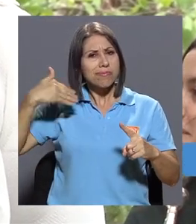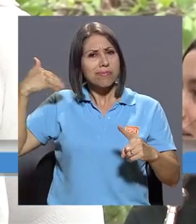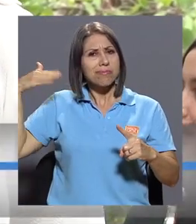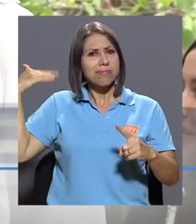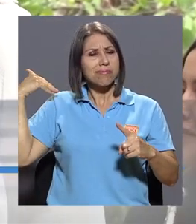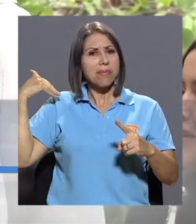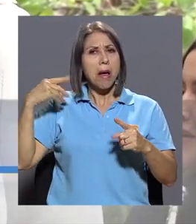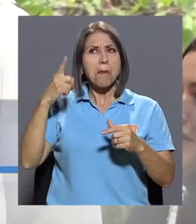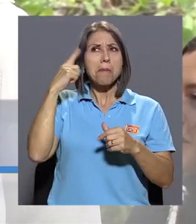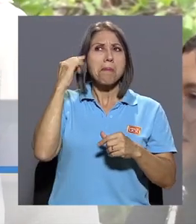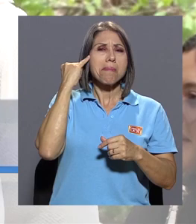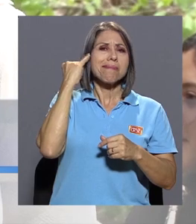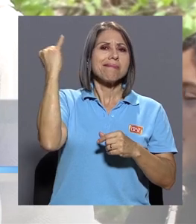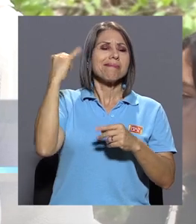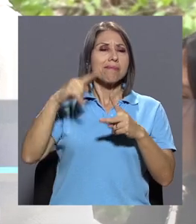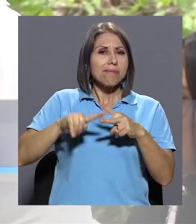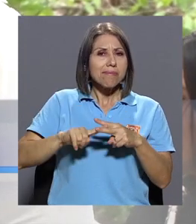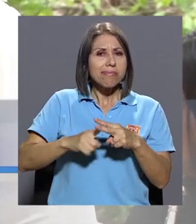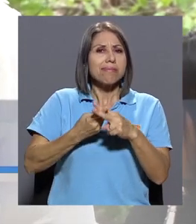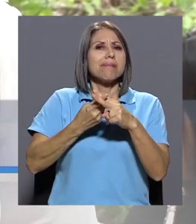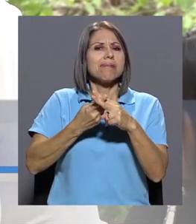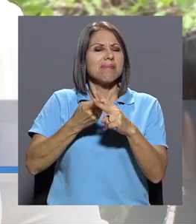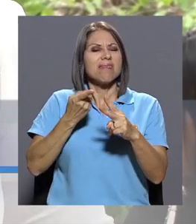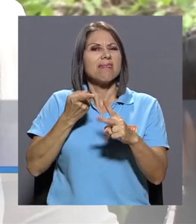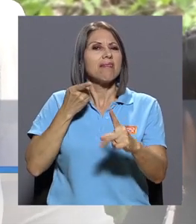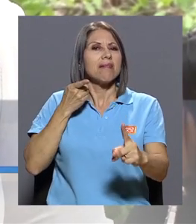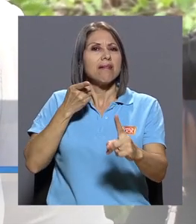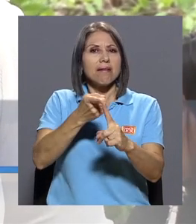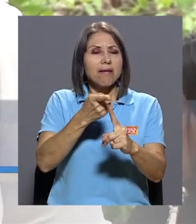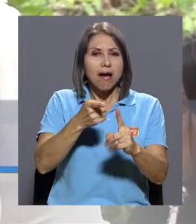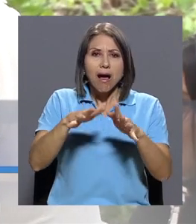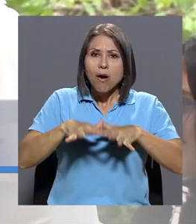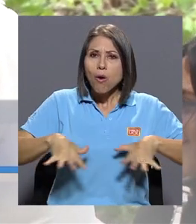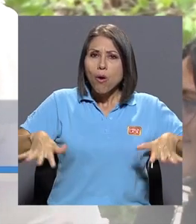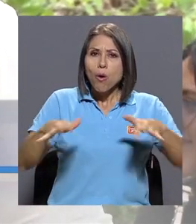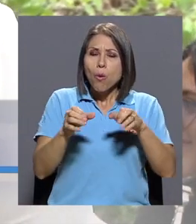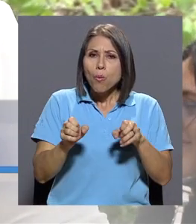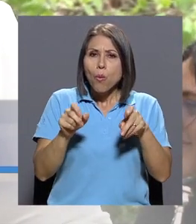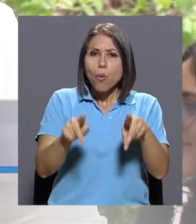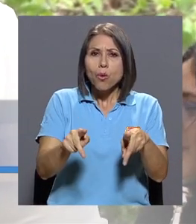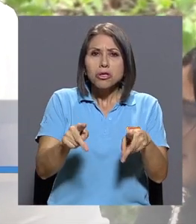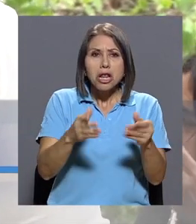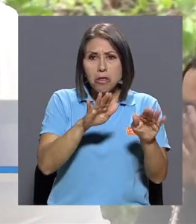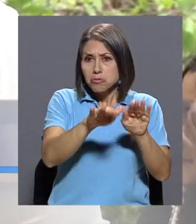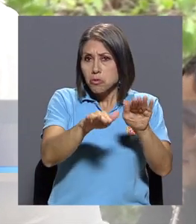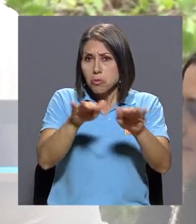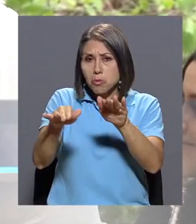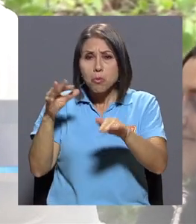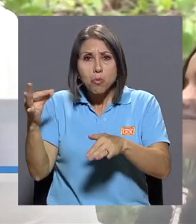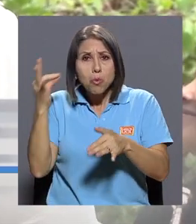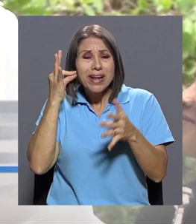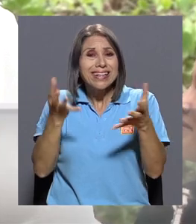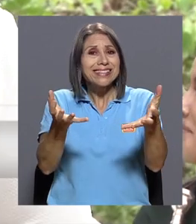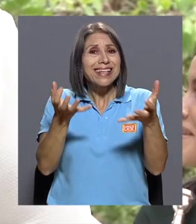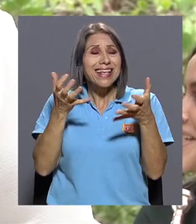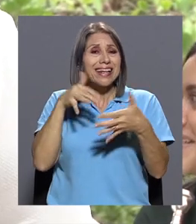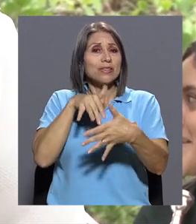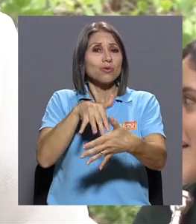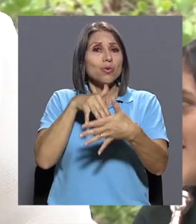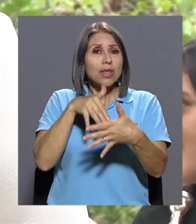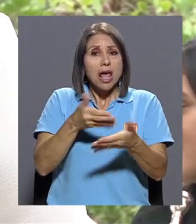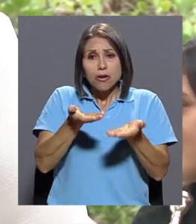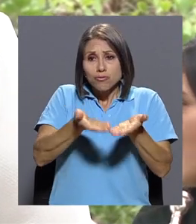la finalidad de poder crear un espacio en el que las mujeres que quieran estudiar los instrumentos de bronce se